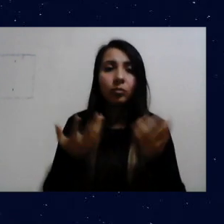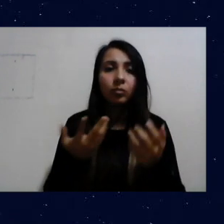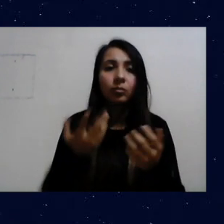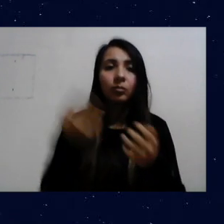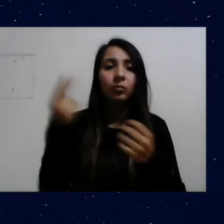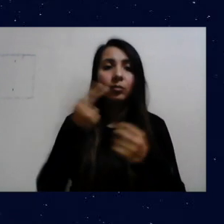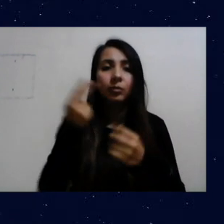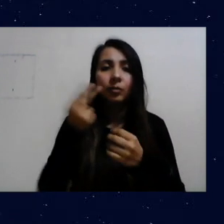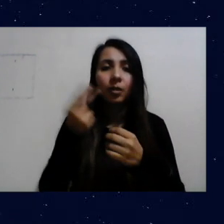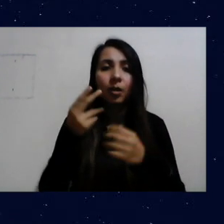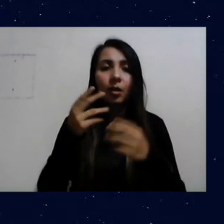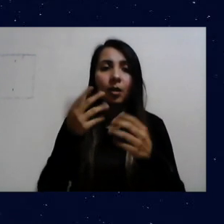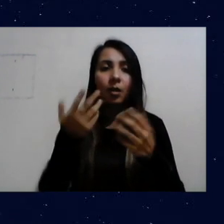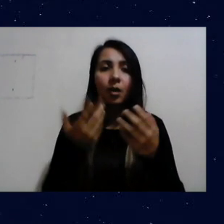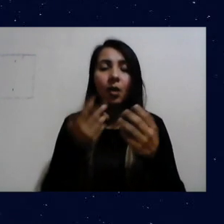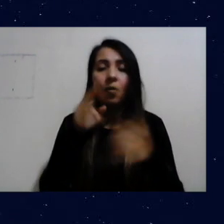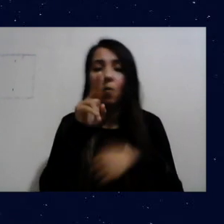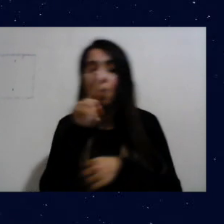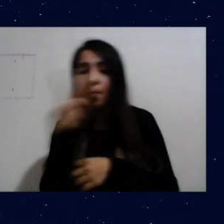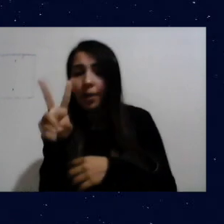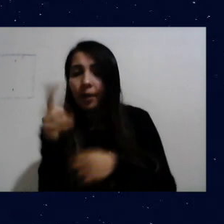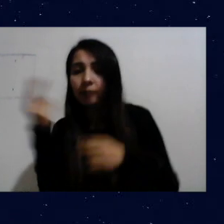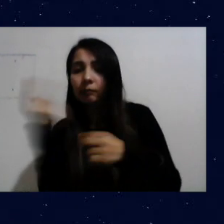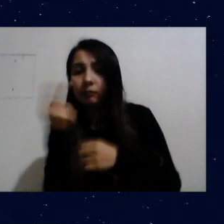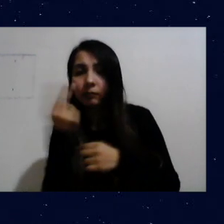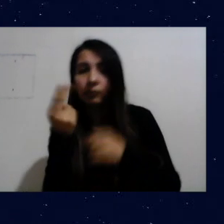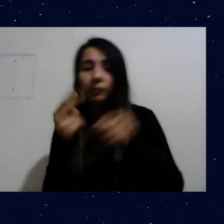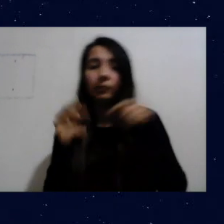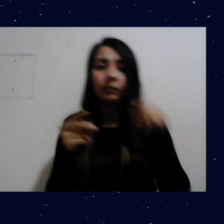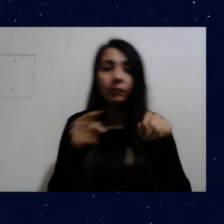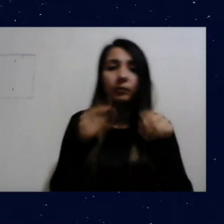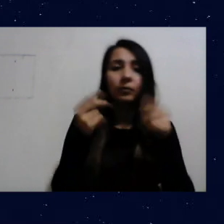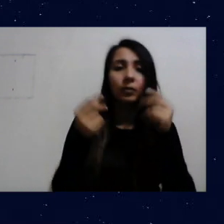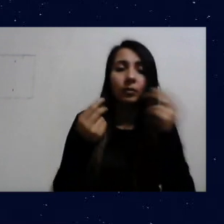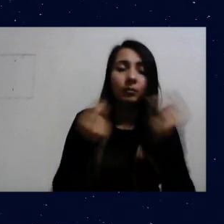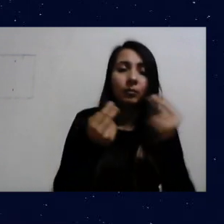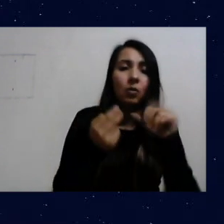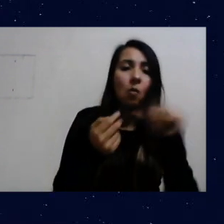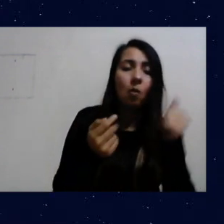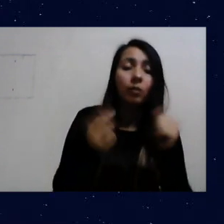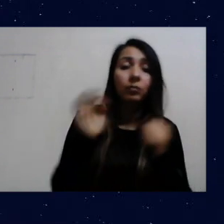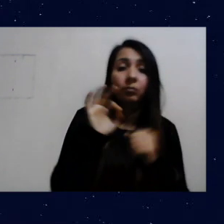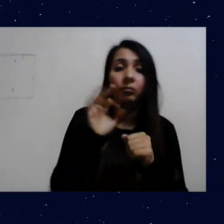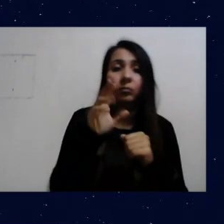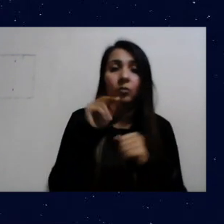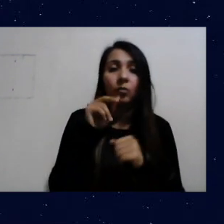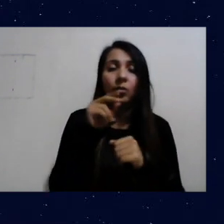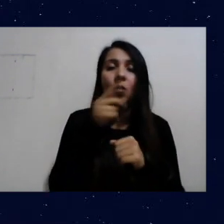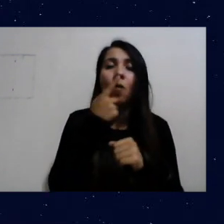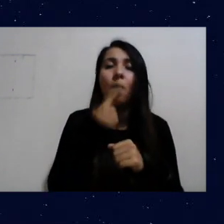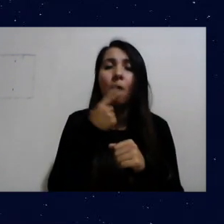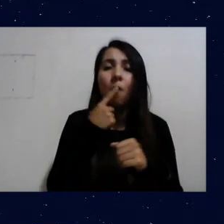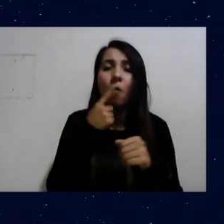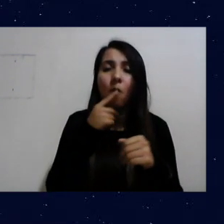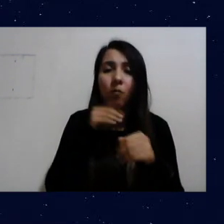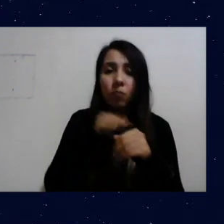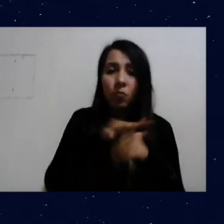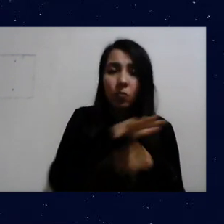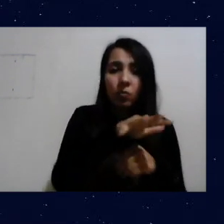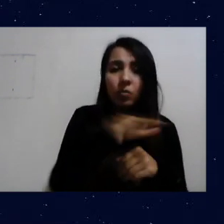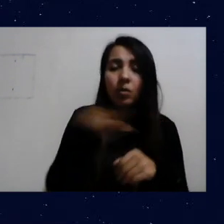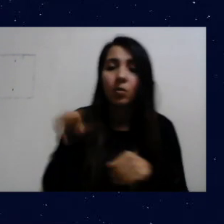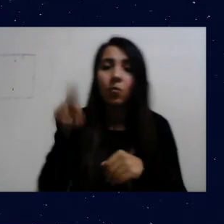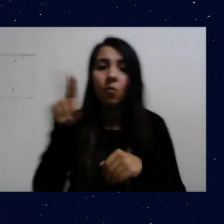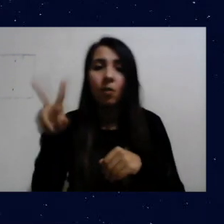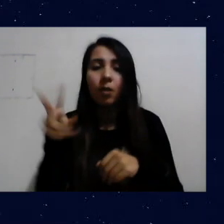una visión. Entonces, el infrarrojo es más sensible, puedes detectar mejor las moléculas,